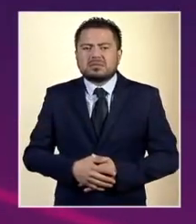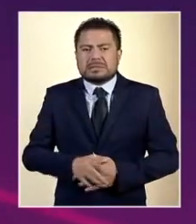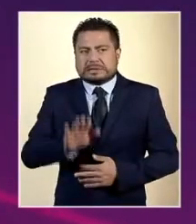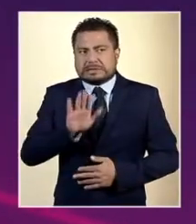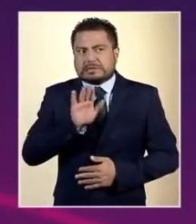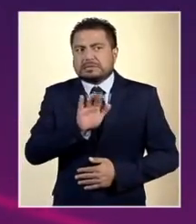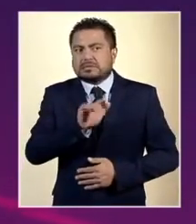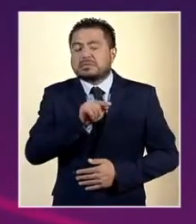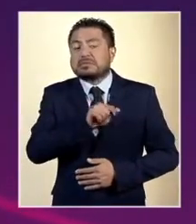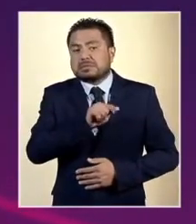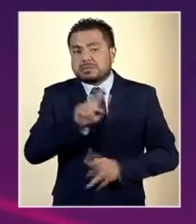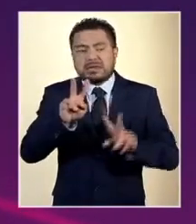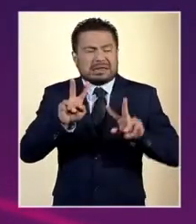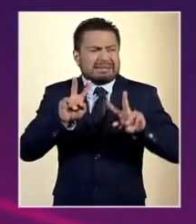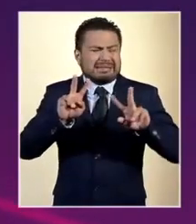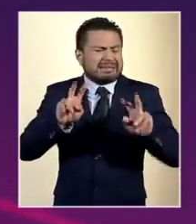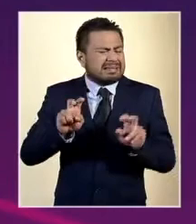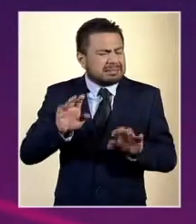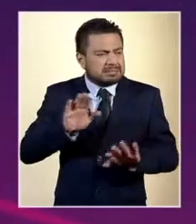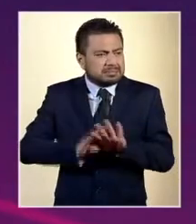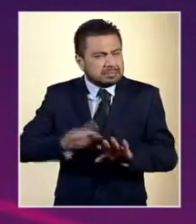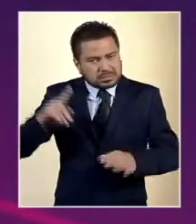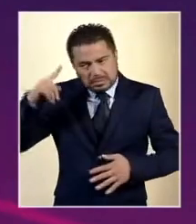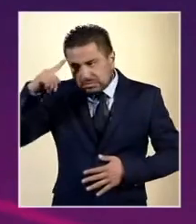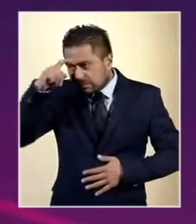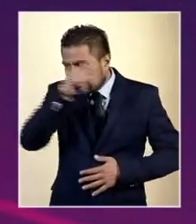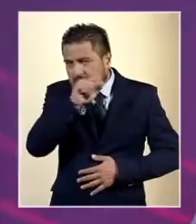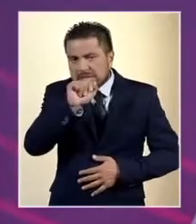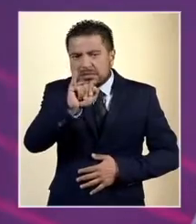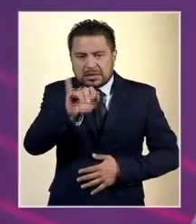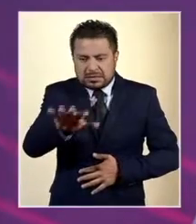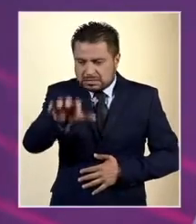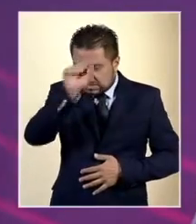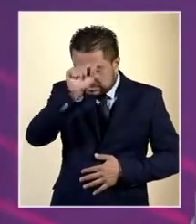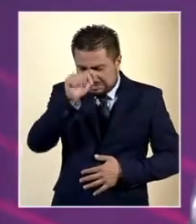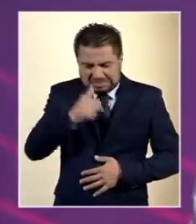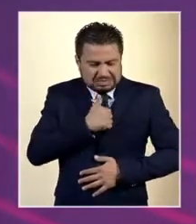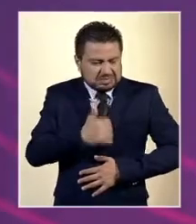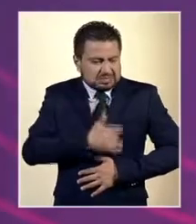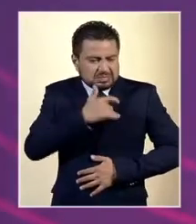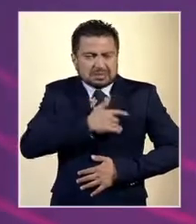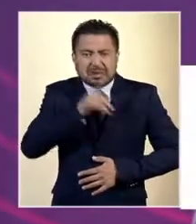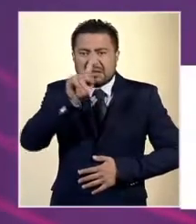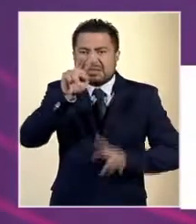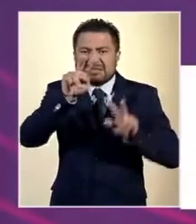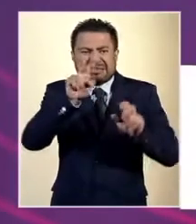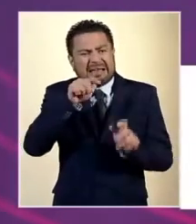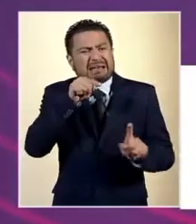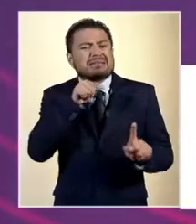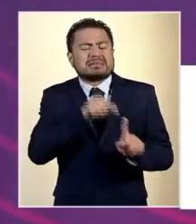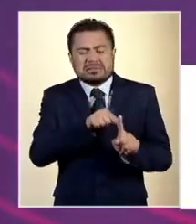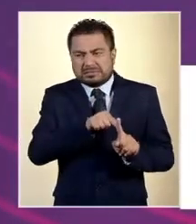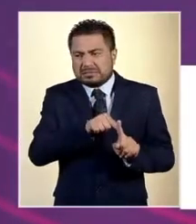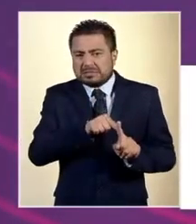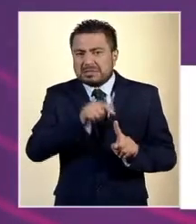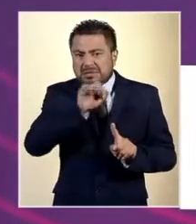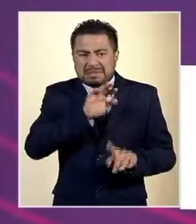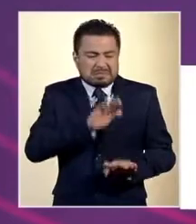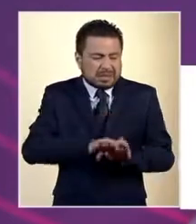Híjole, ese es un súper tema. Yo creo que la perspectiva para abordar este tema está